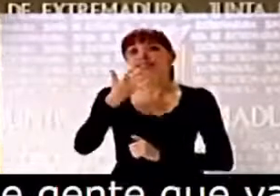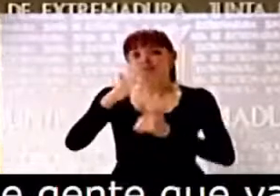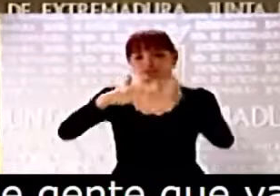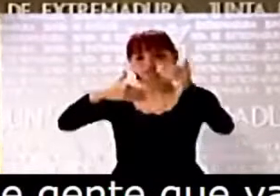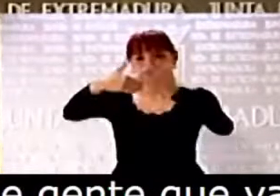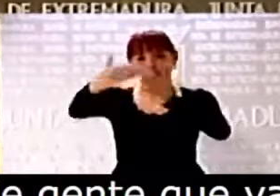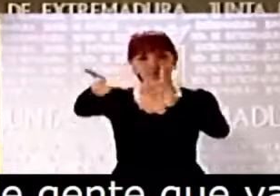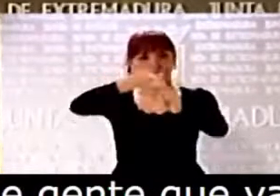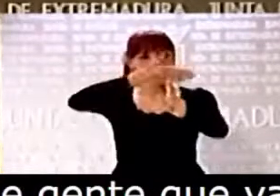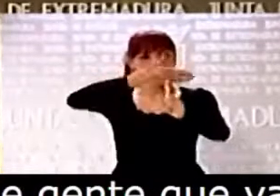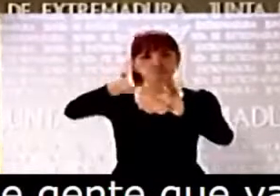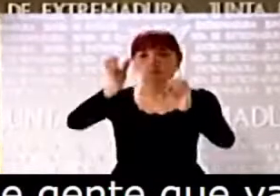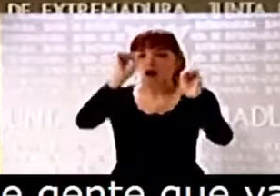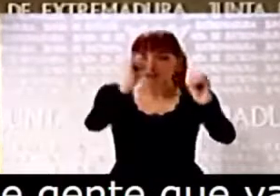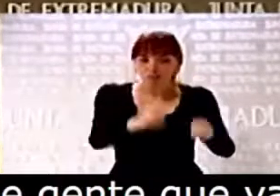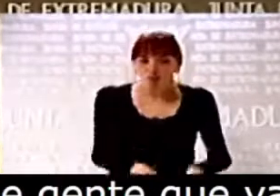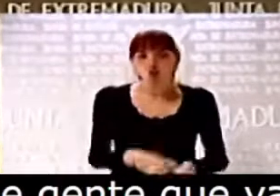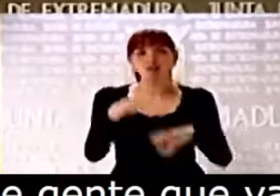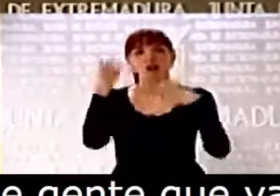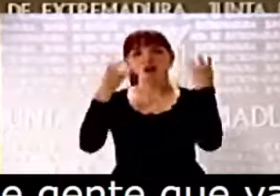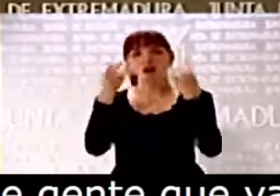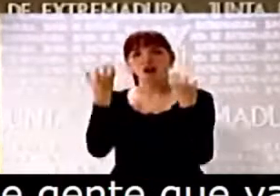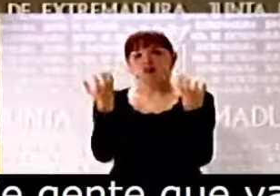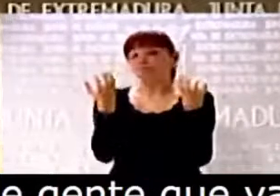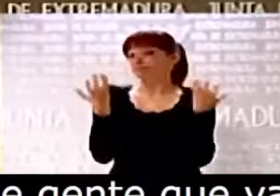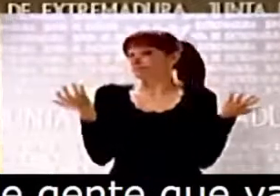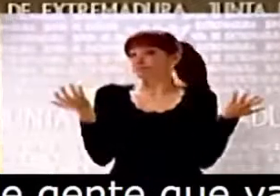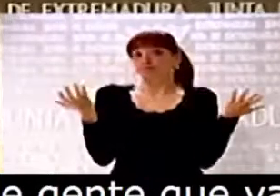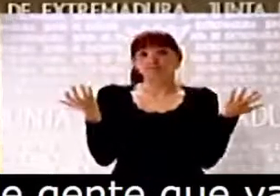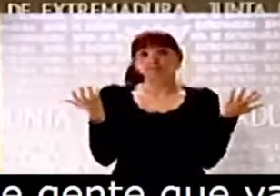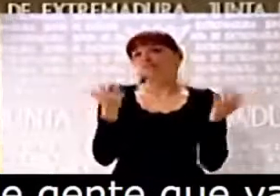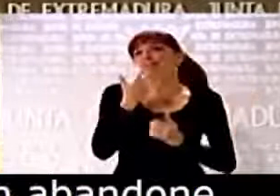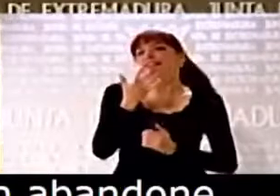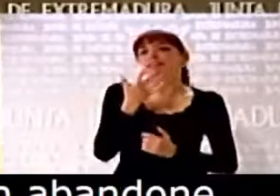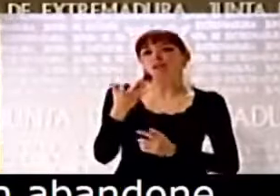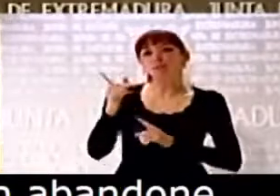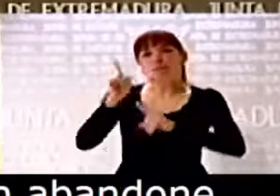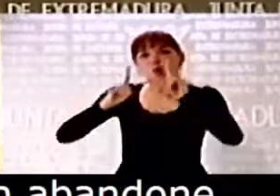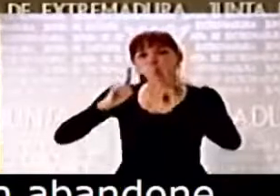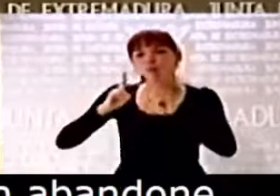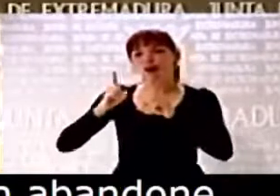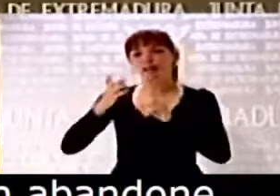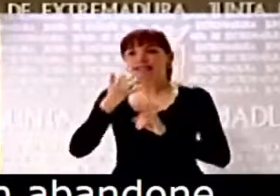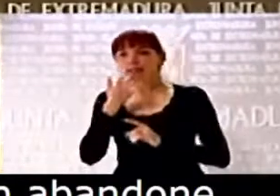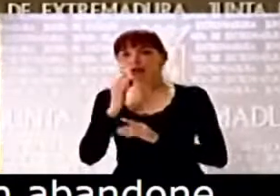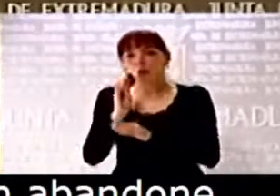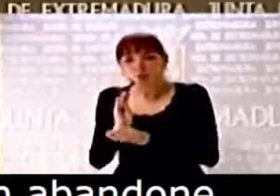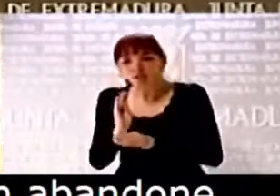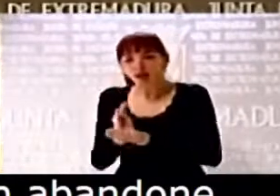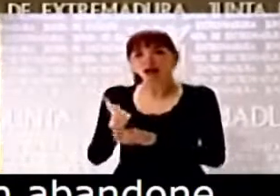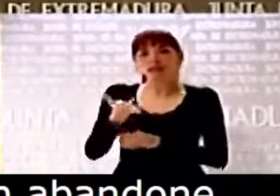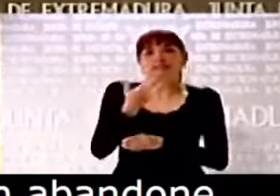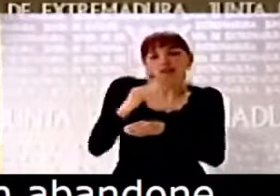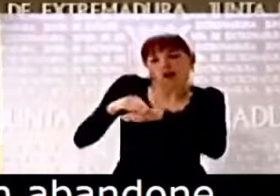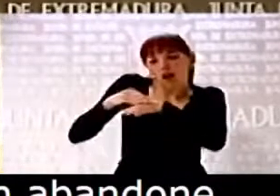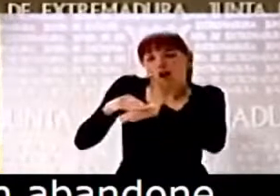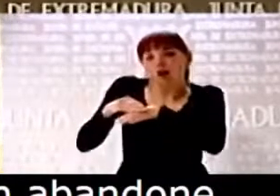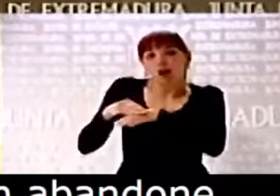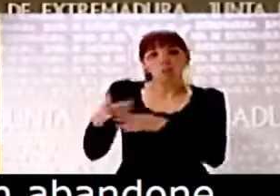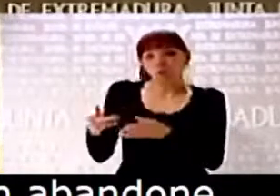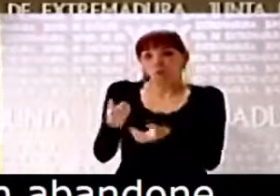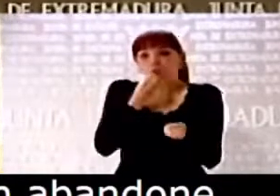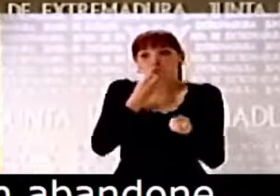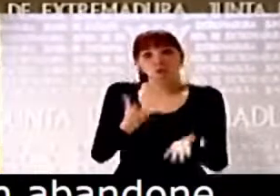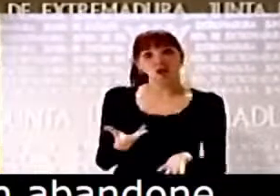quien abandone a los animales, quien los cuide, quien los identifique, quien se preocupe de su bienestar. No va a encontrar en este ministerio más